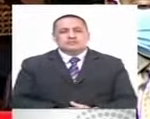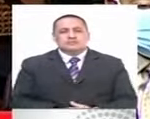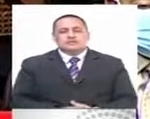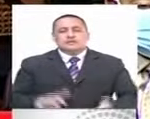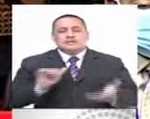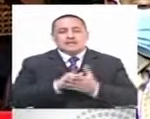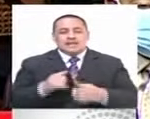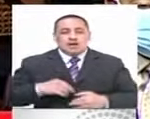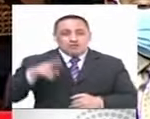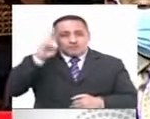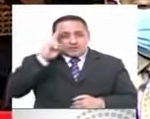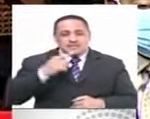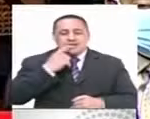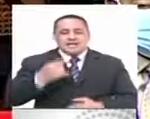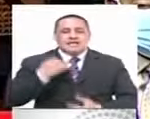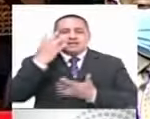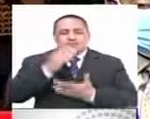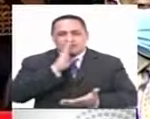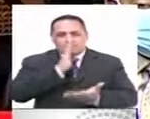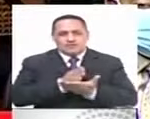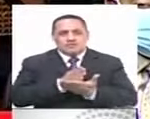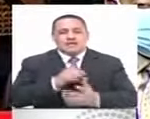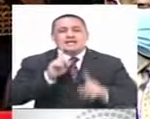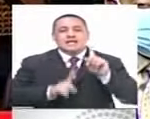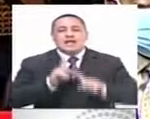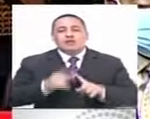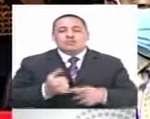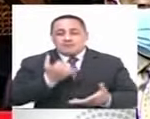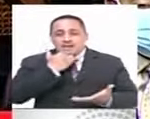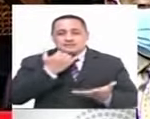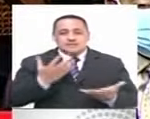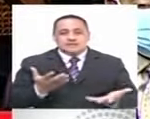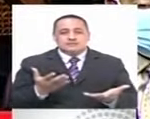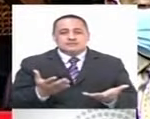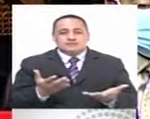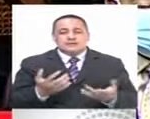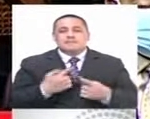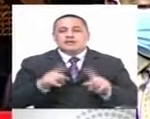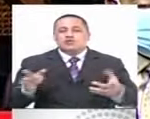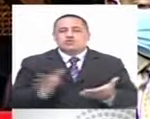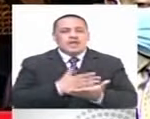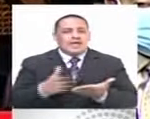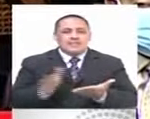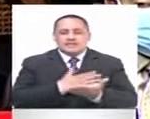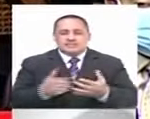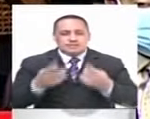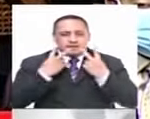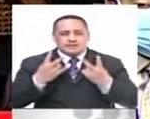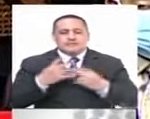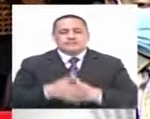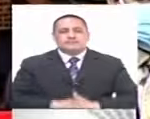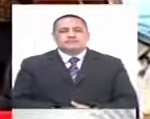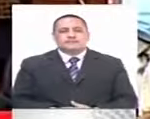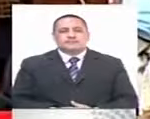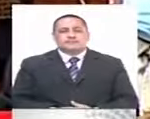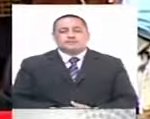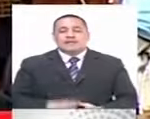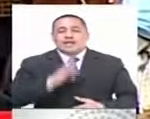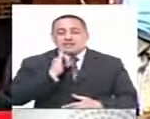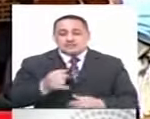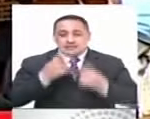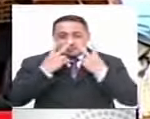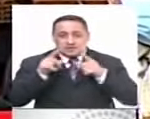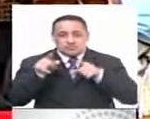que la confianza es la esperanza firme de que algo suceda, pero no ha ocurrido. Ha seguido